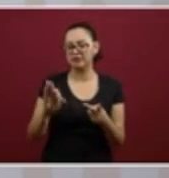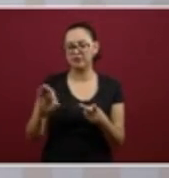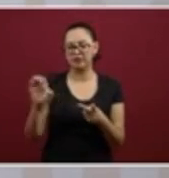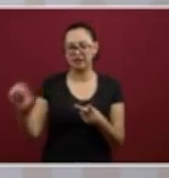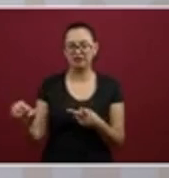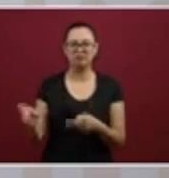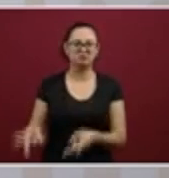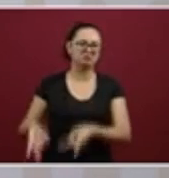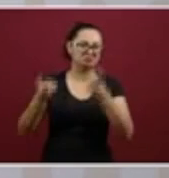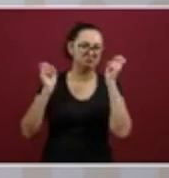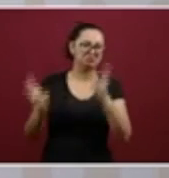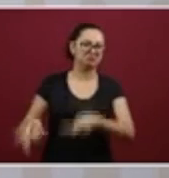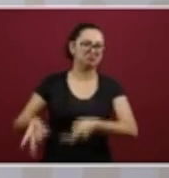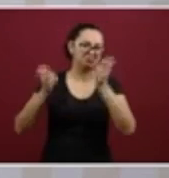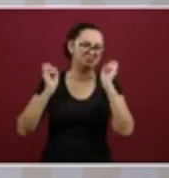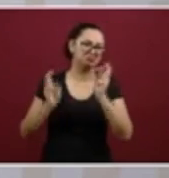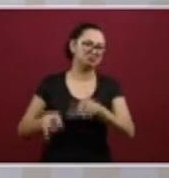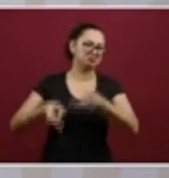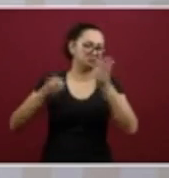los gobiernos anteriores,